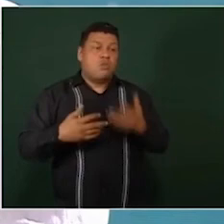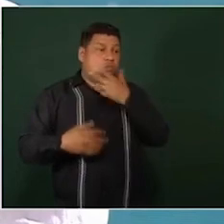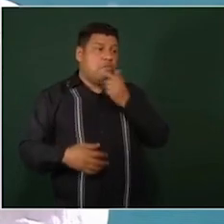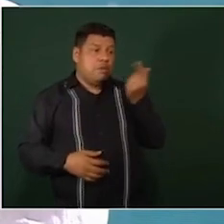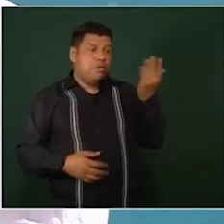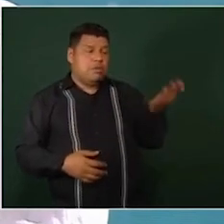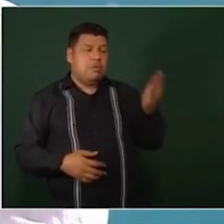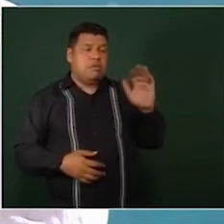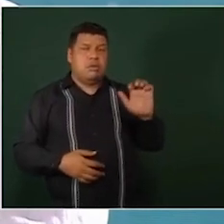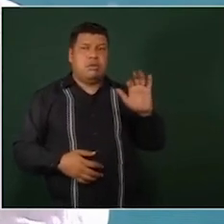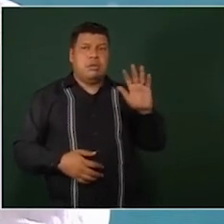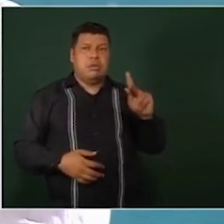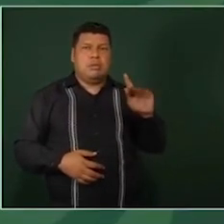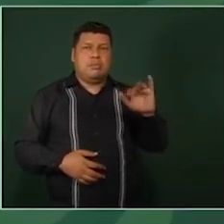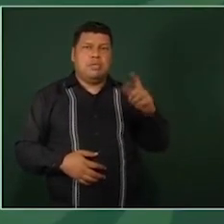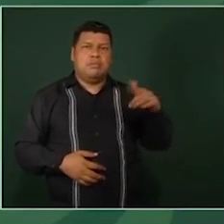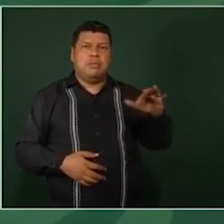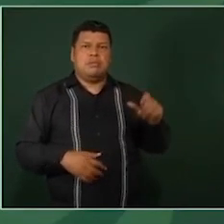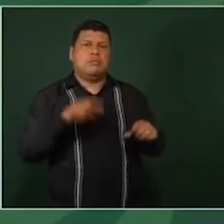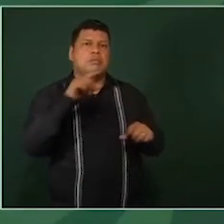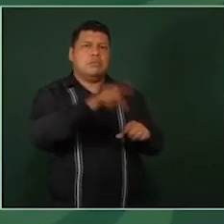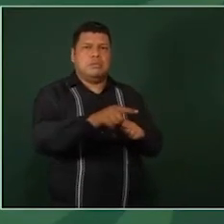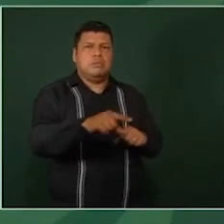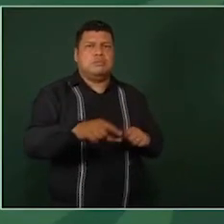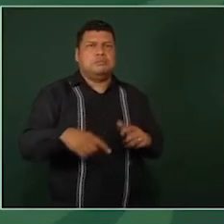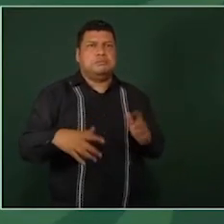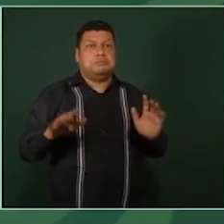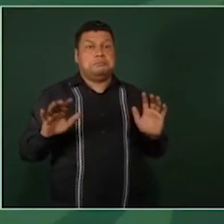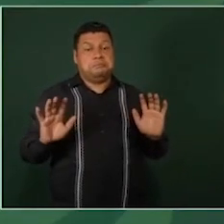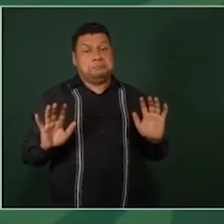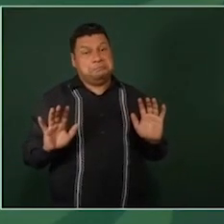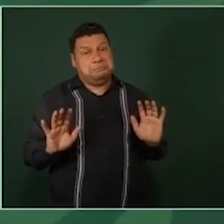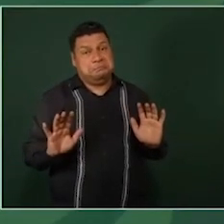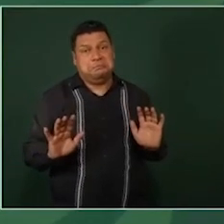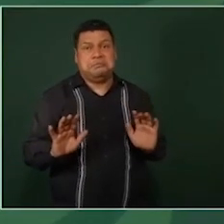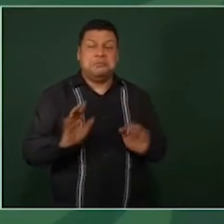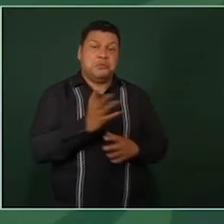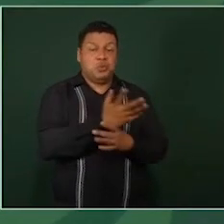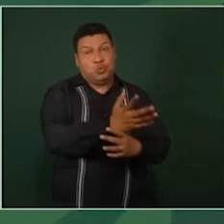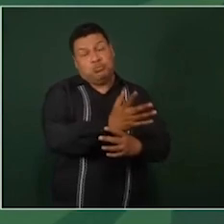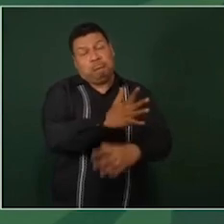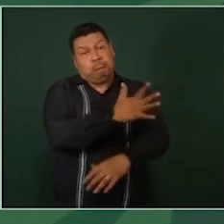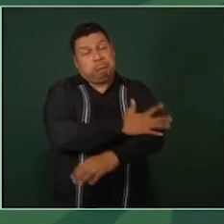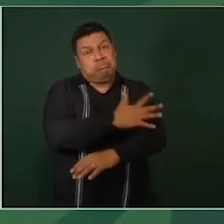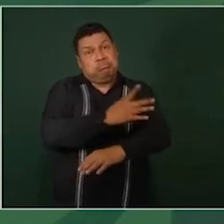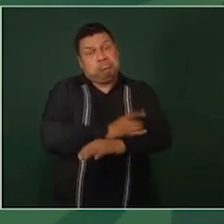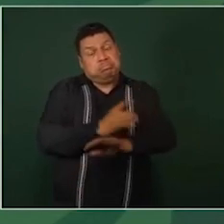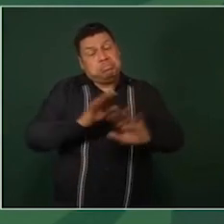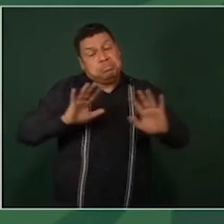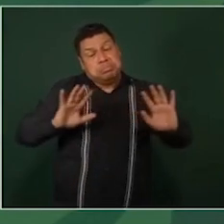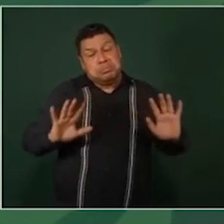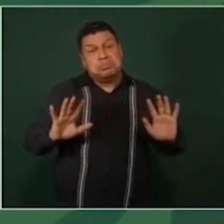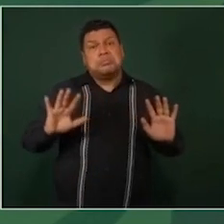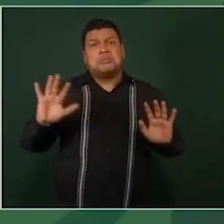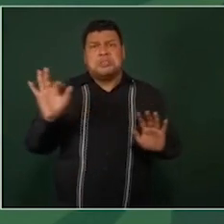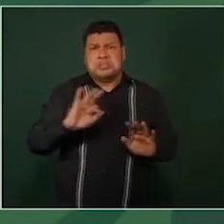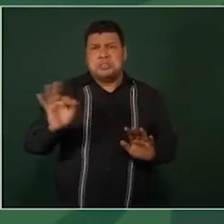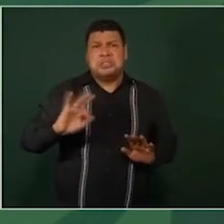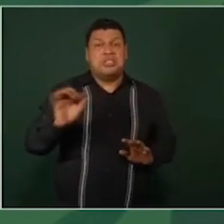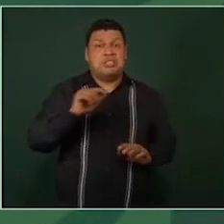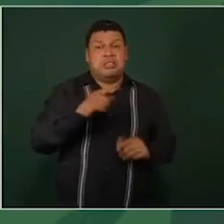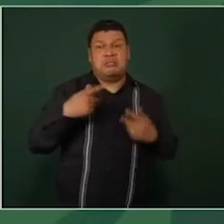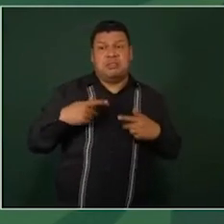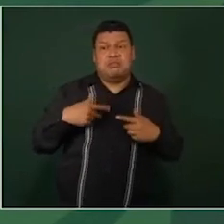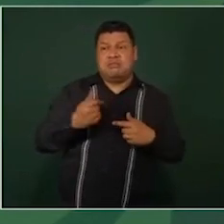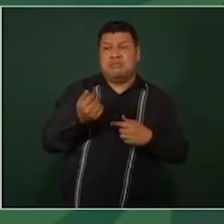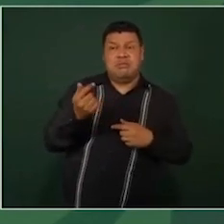Ibarra es un periodista honesto, que seguramente los tiene muy molestos